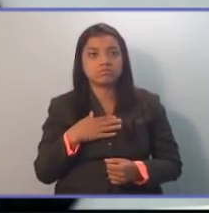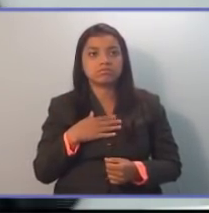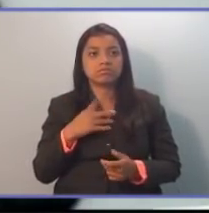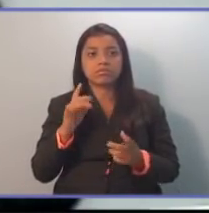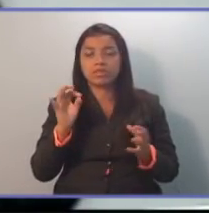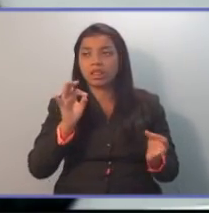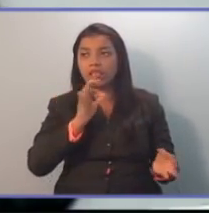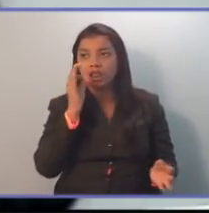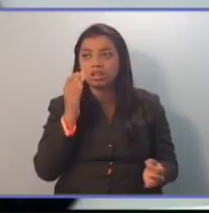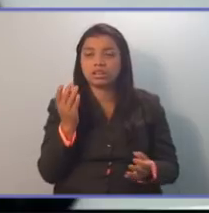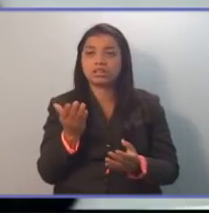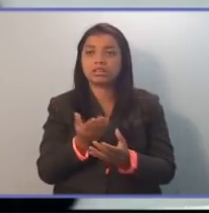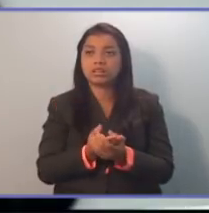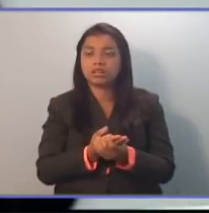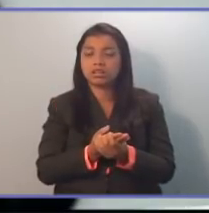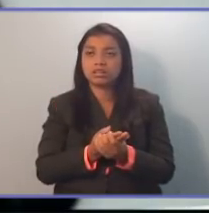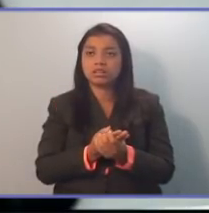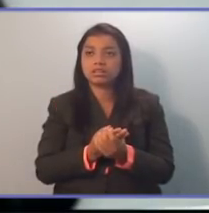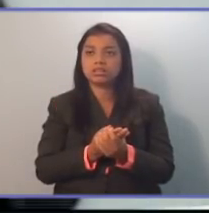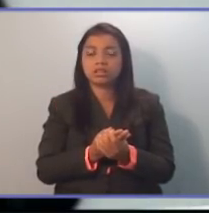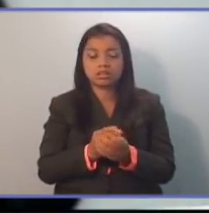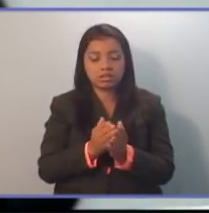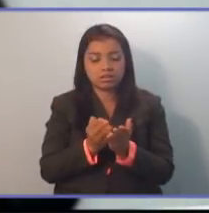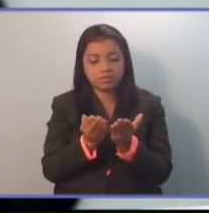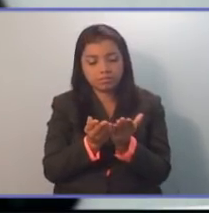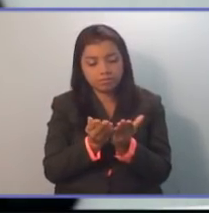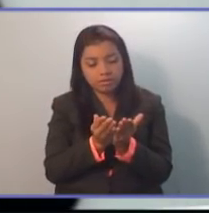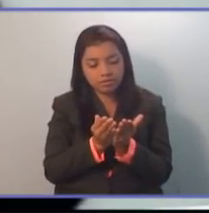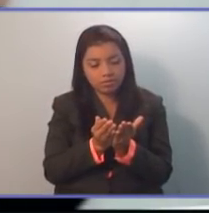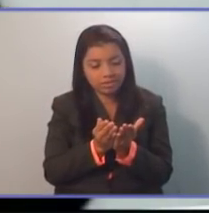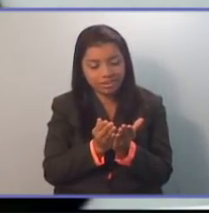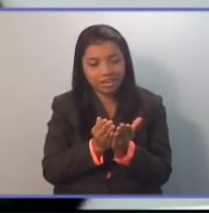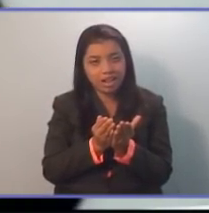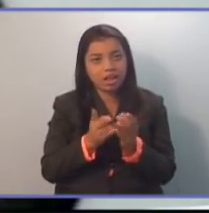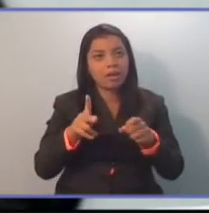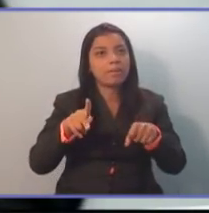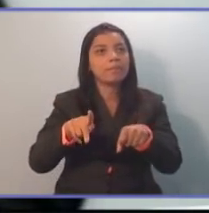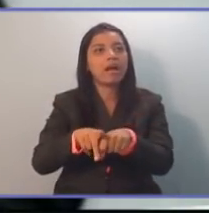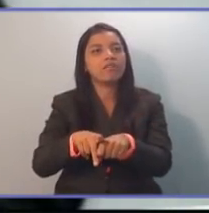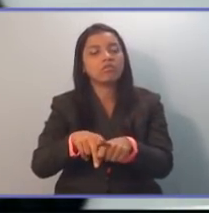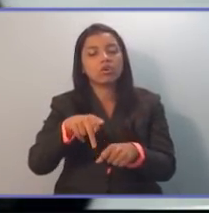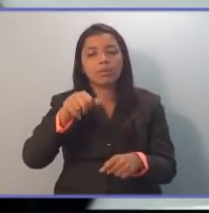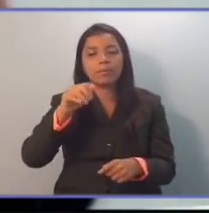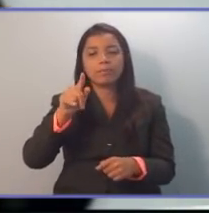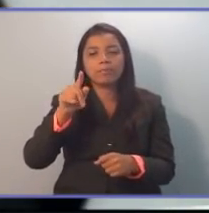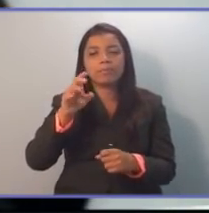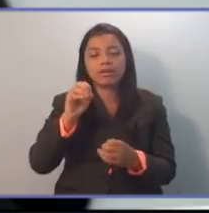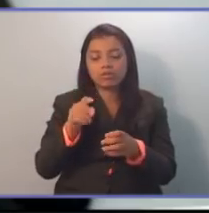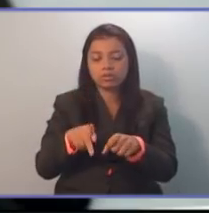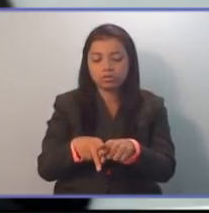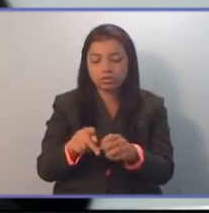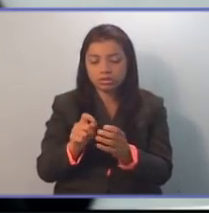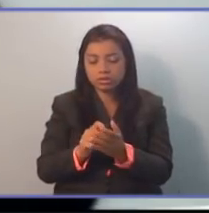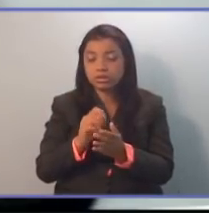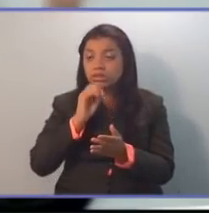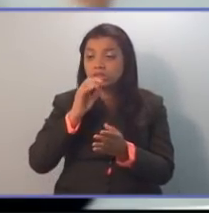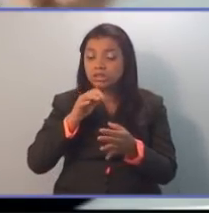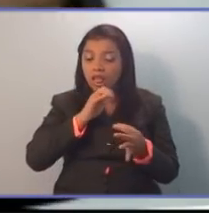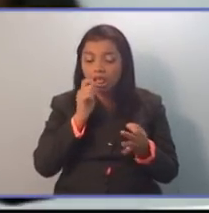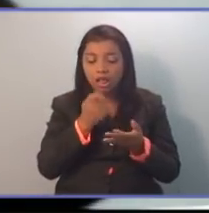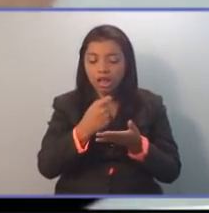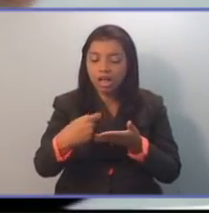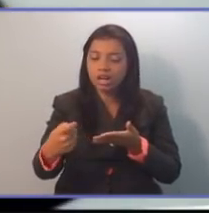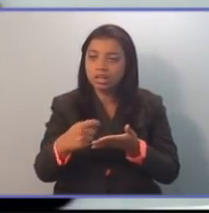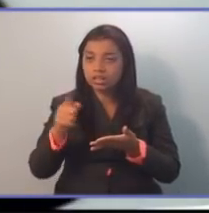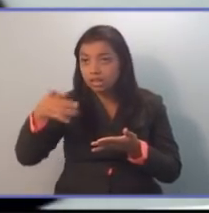carta de Pablo a los romanos donde insta a que no se debe tener un concepto